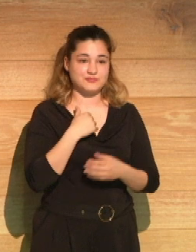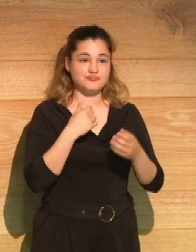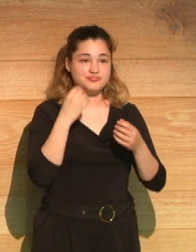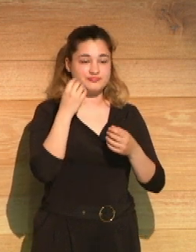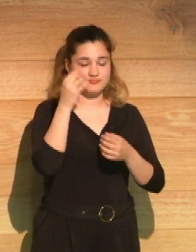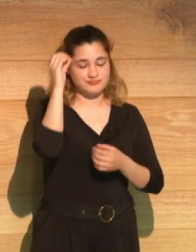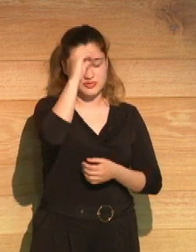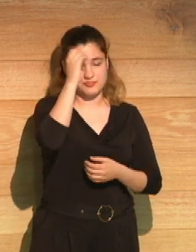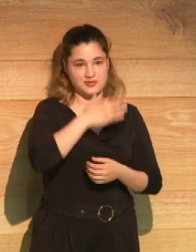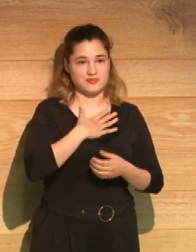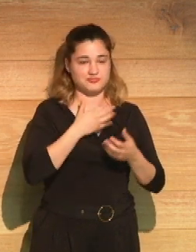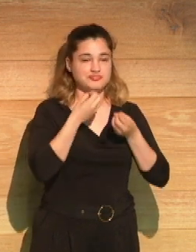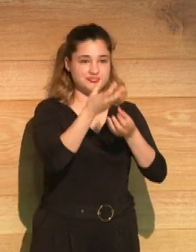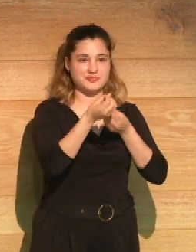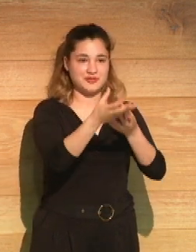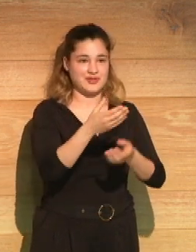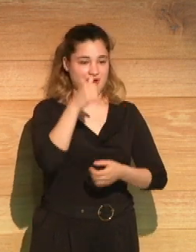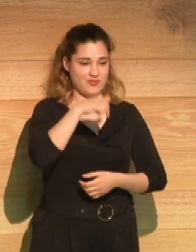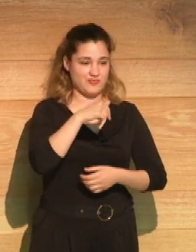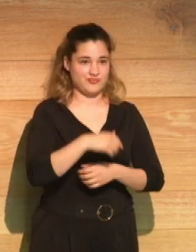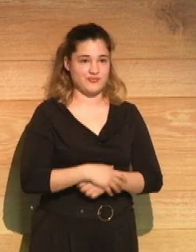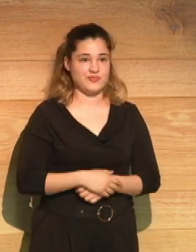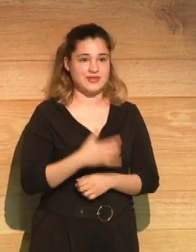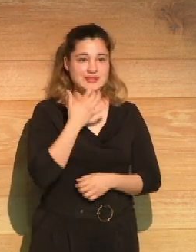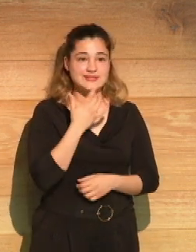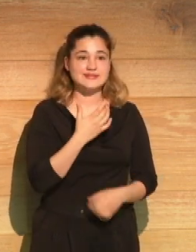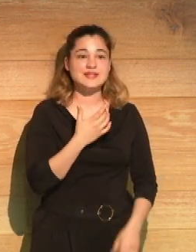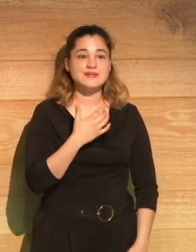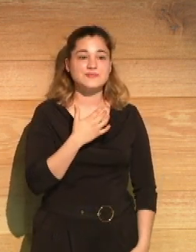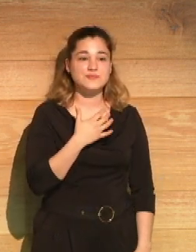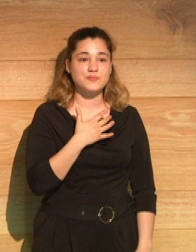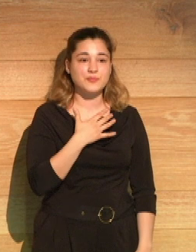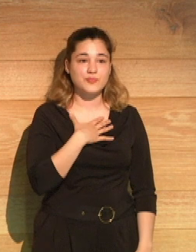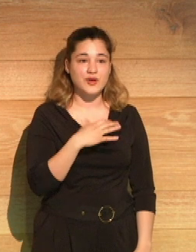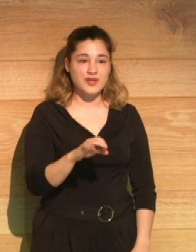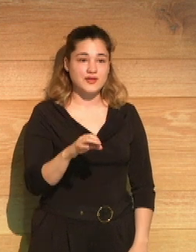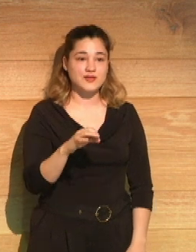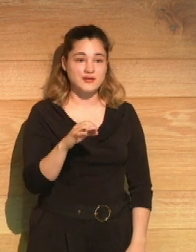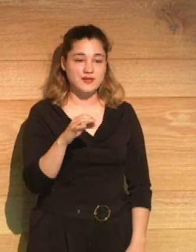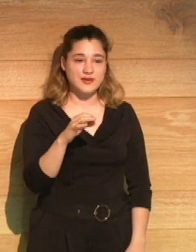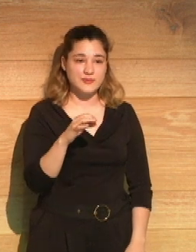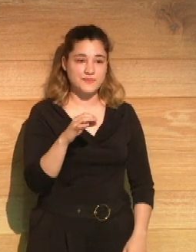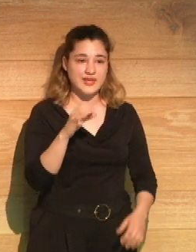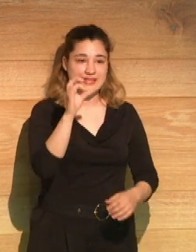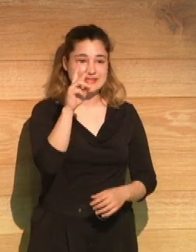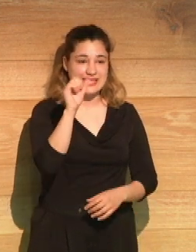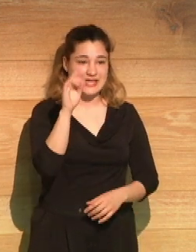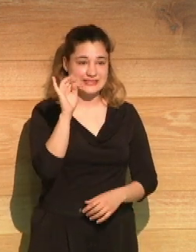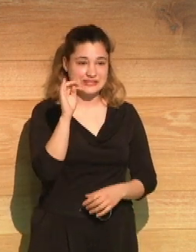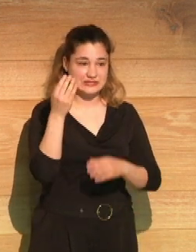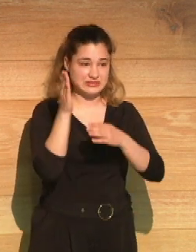con ustedes el día de hoy. Si pueden colocar los slides, por favor. Sería el slide número